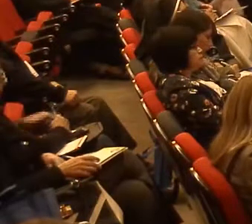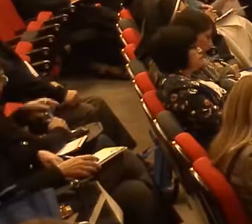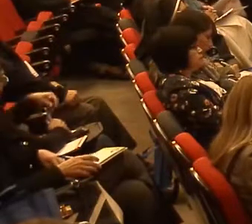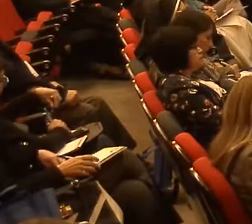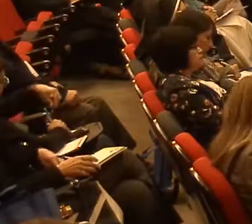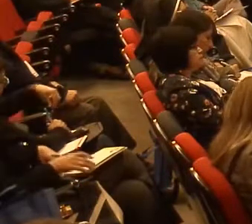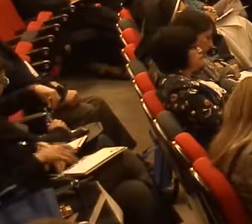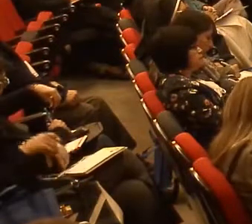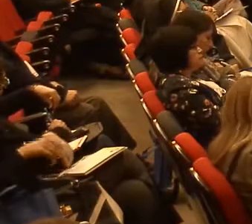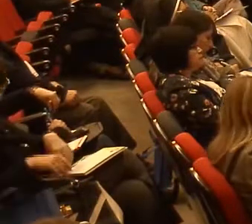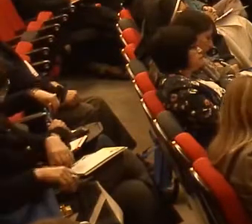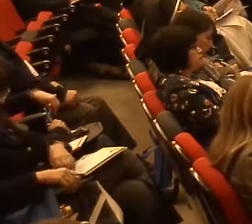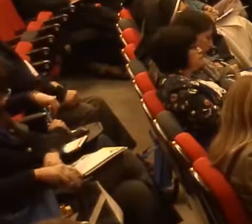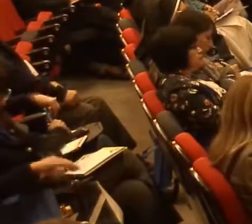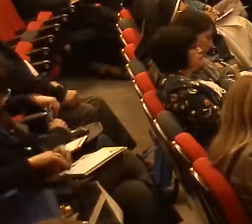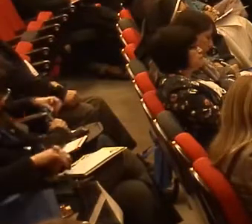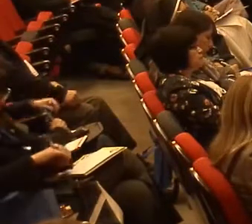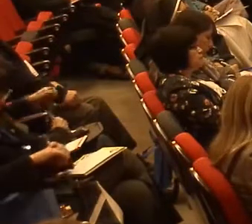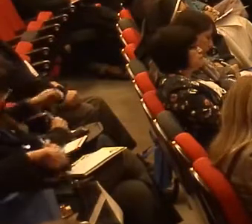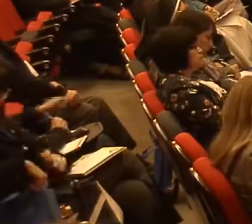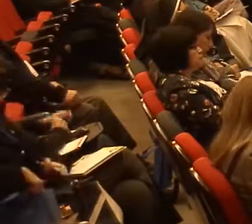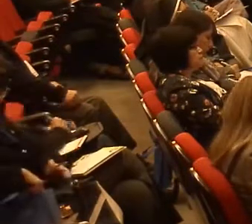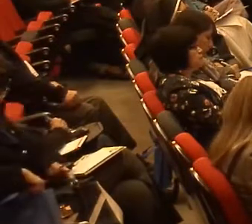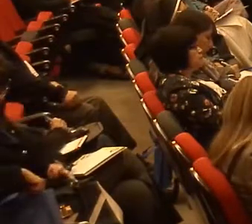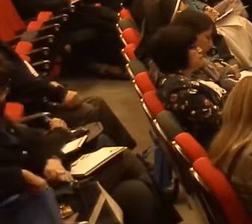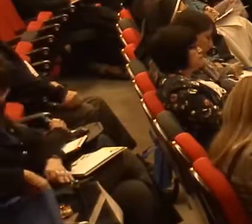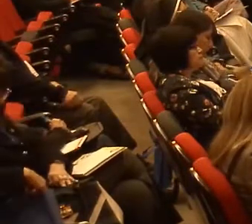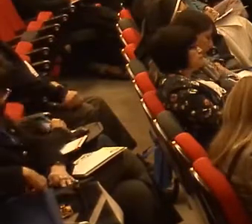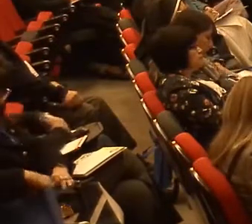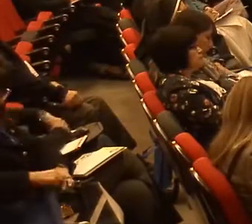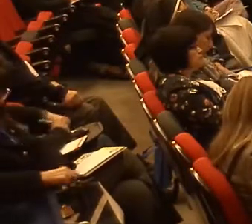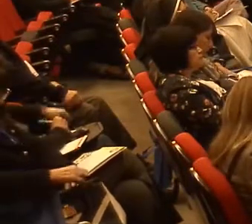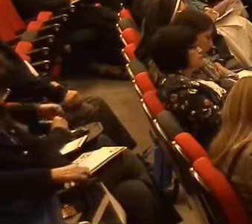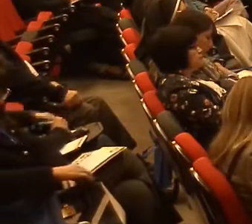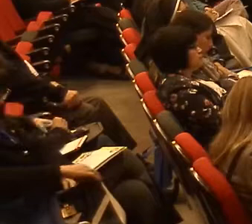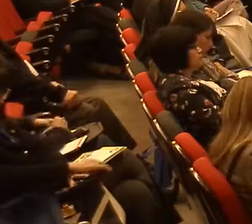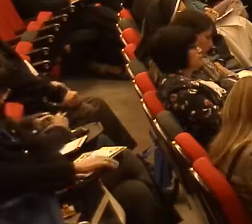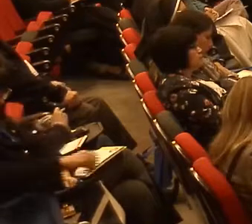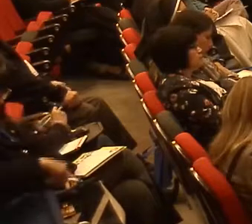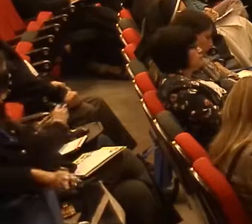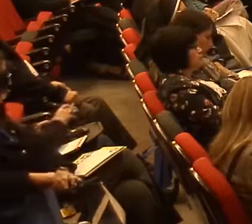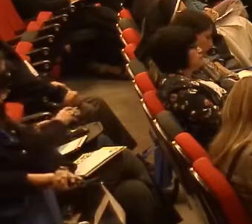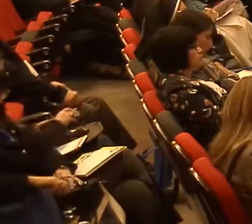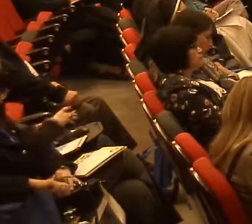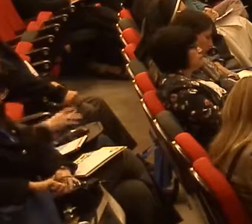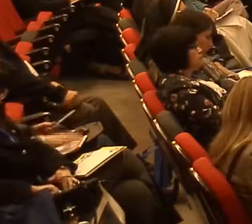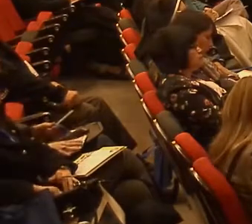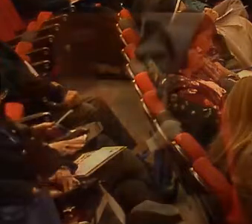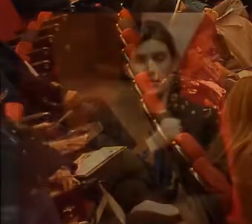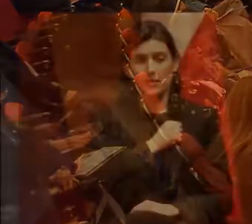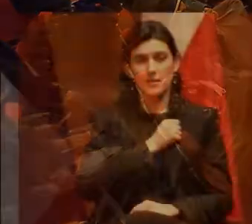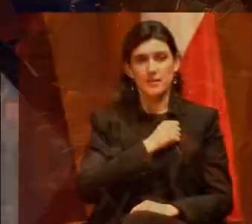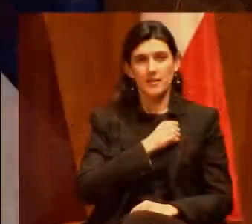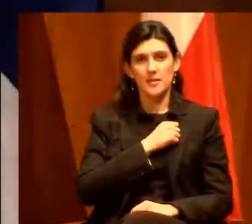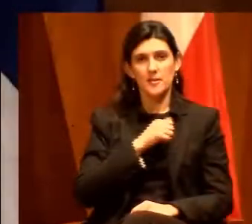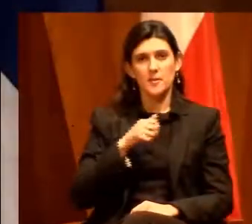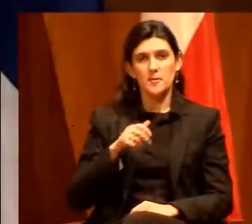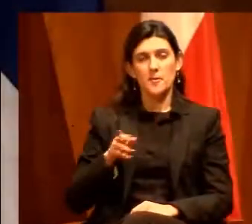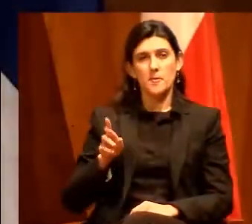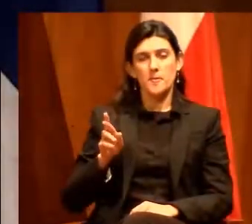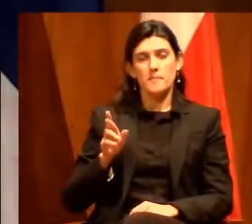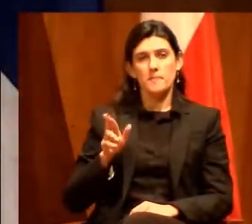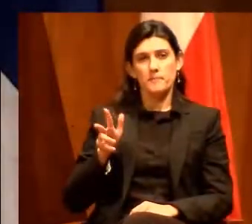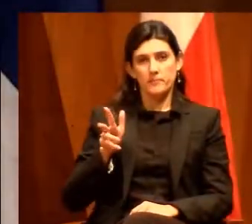Señor Ignacio Sánchez, rector de la Pontificia Universidad Católica, Eminencia Reverendísima Cardenal